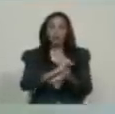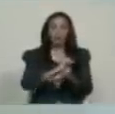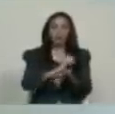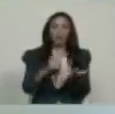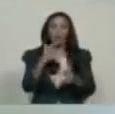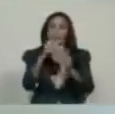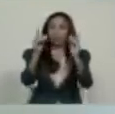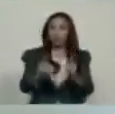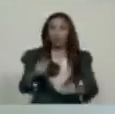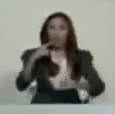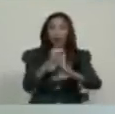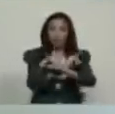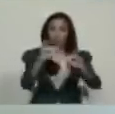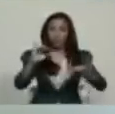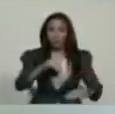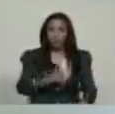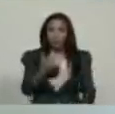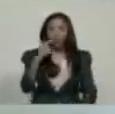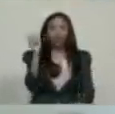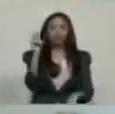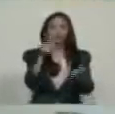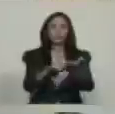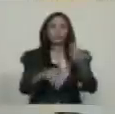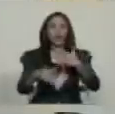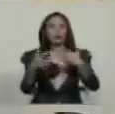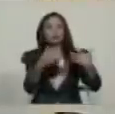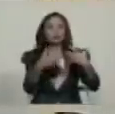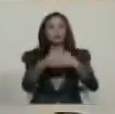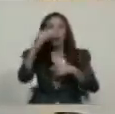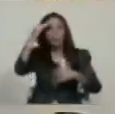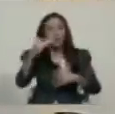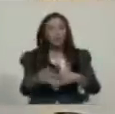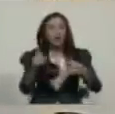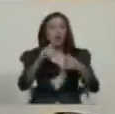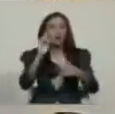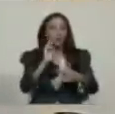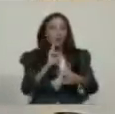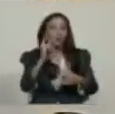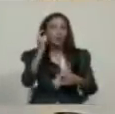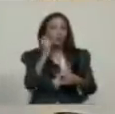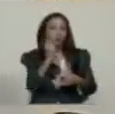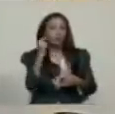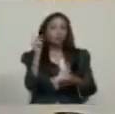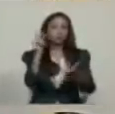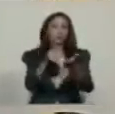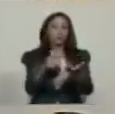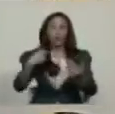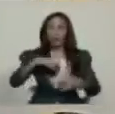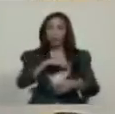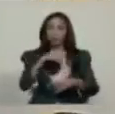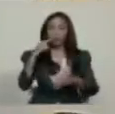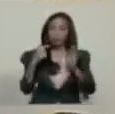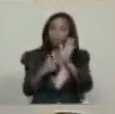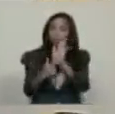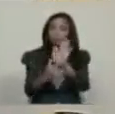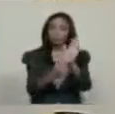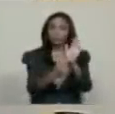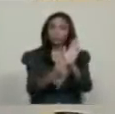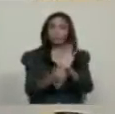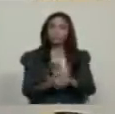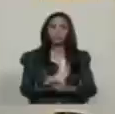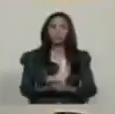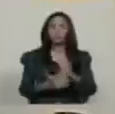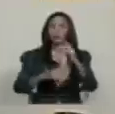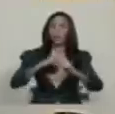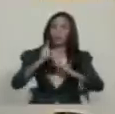la independencia es posible. Llegó Bolívar con su ejército, llegó Sucre con su ejército. Nosotros llegamos con nuestro ejemplo